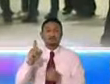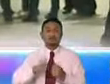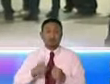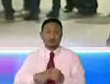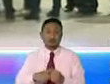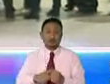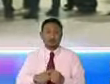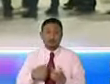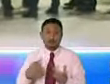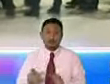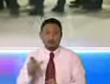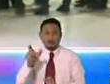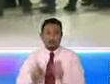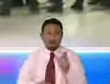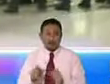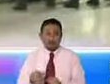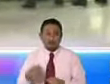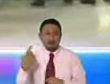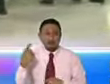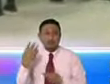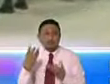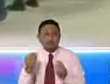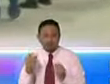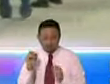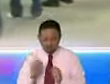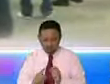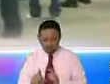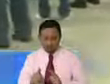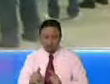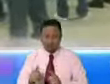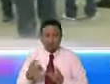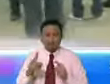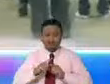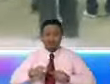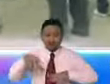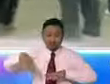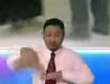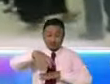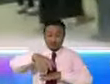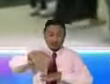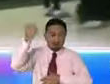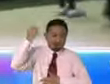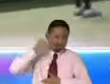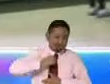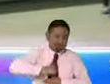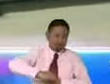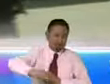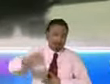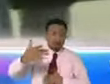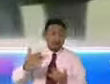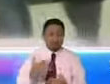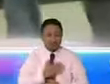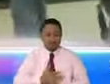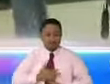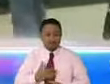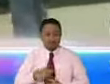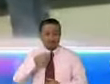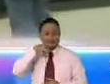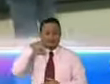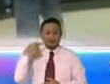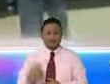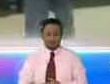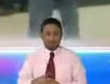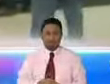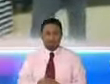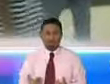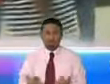donde cientos de personas se aprestan ya a viajar a las diferentes provincias del país para disfrutar de este feriado. Como